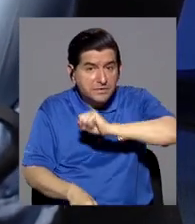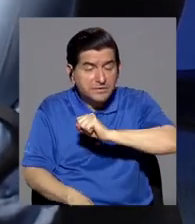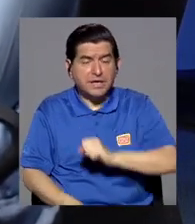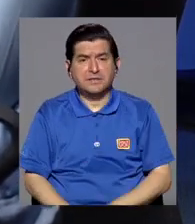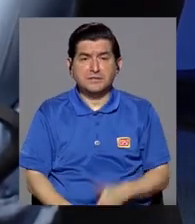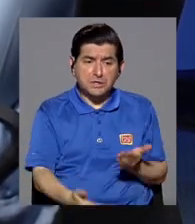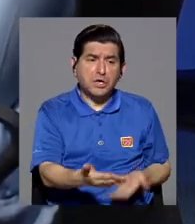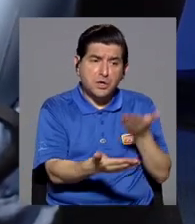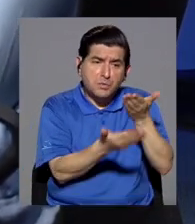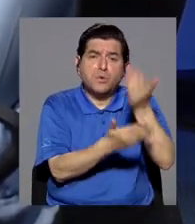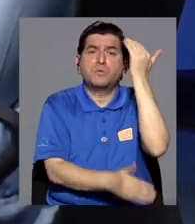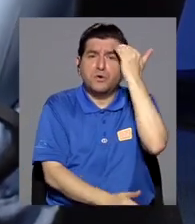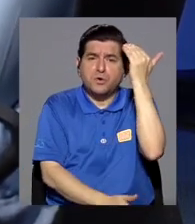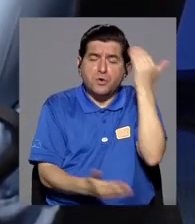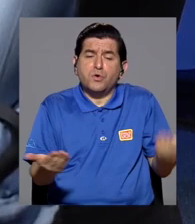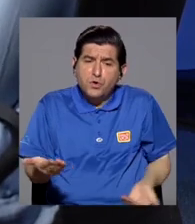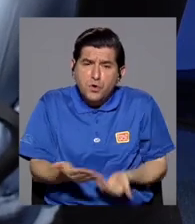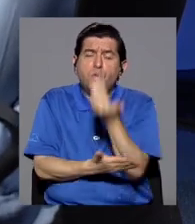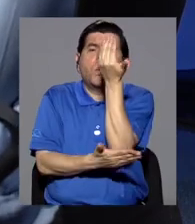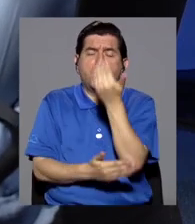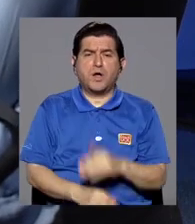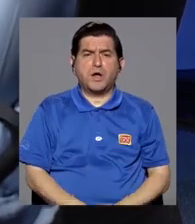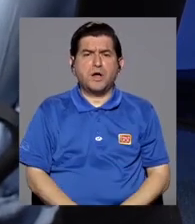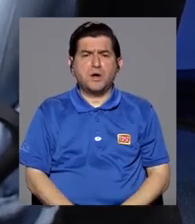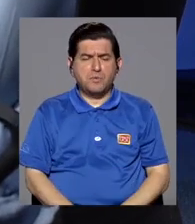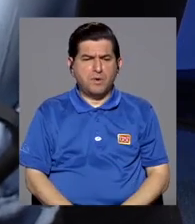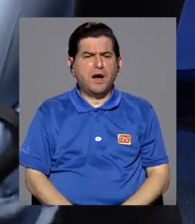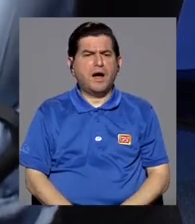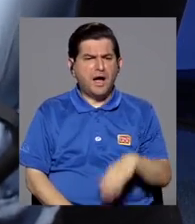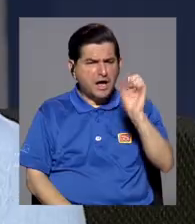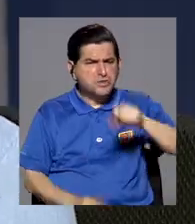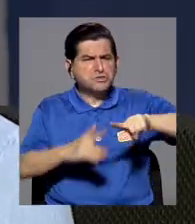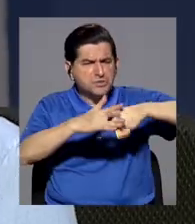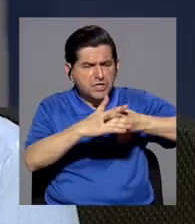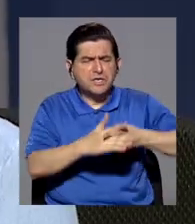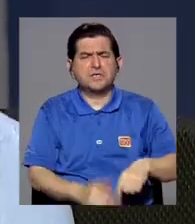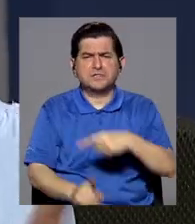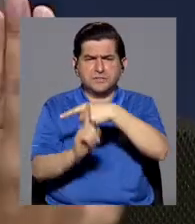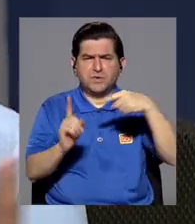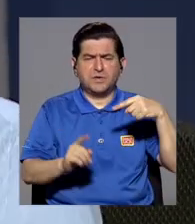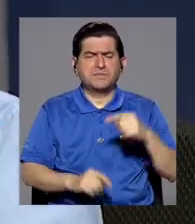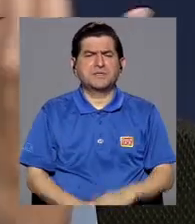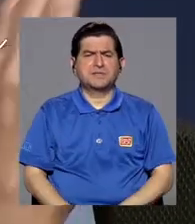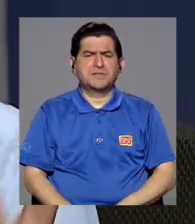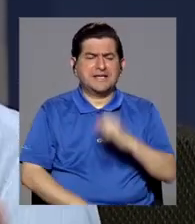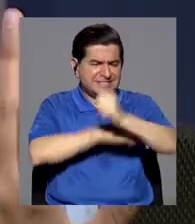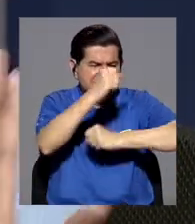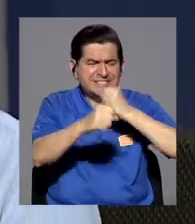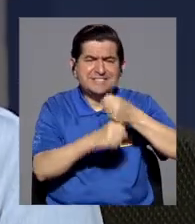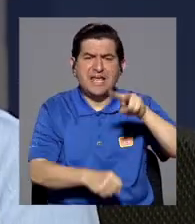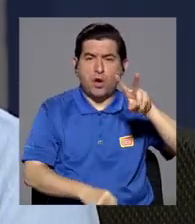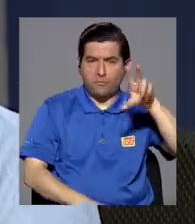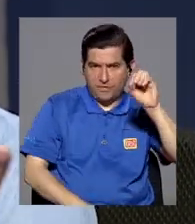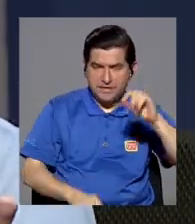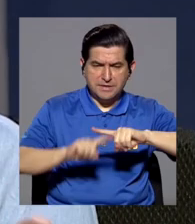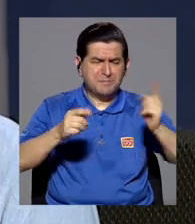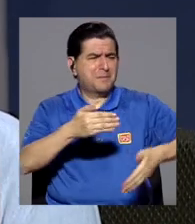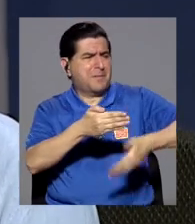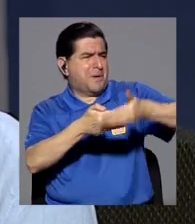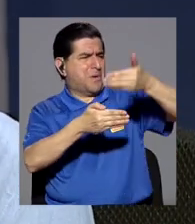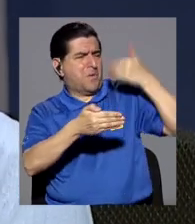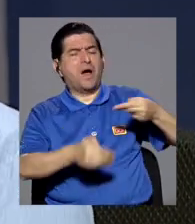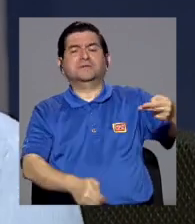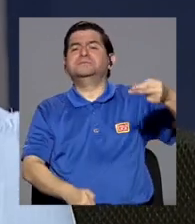aunque se proponga como un conocimiento nuevo y aunque se reconozca su inicio a mediados del siglo 20 trae tiene toda una historia digamos desde